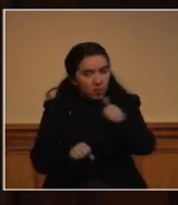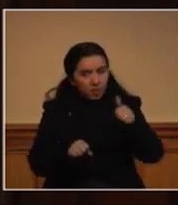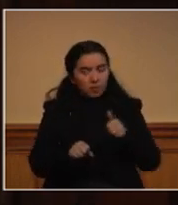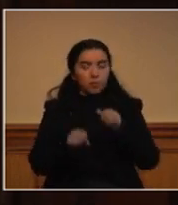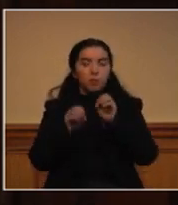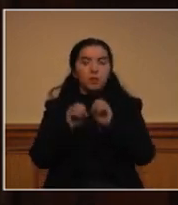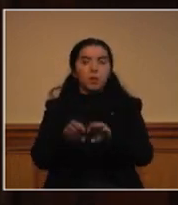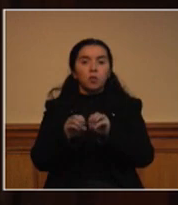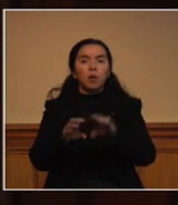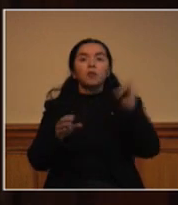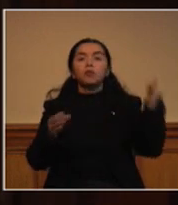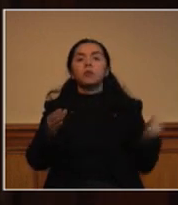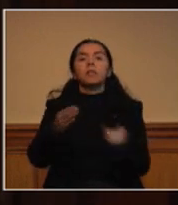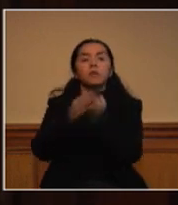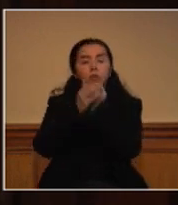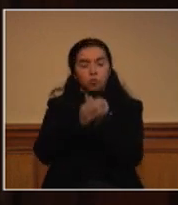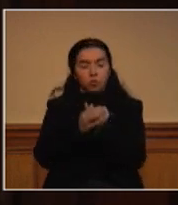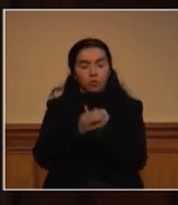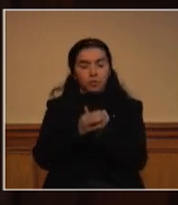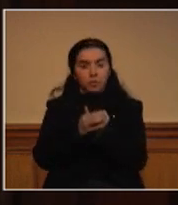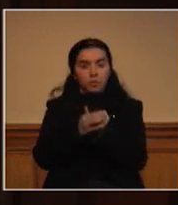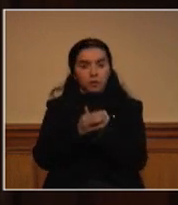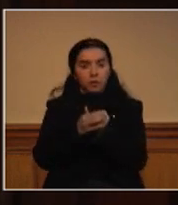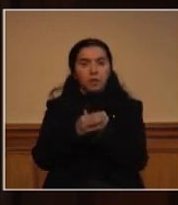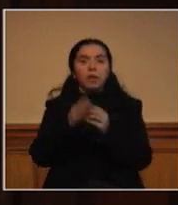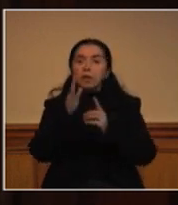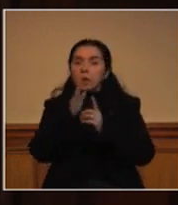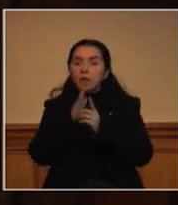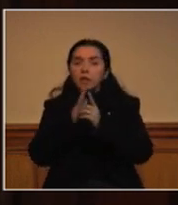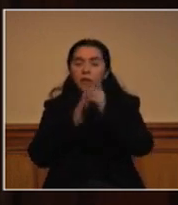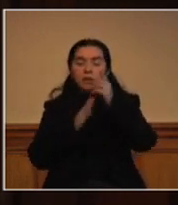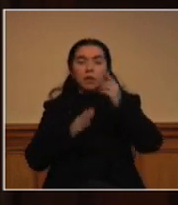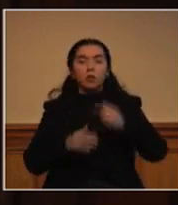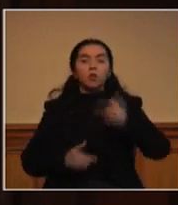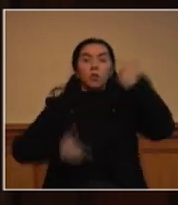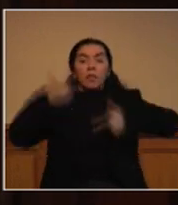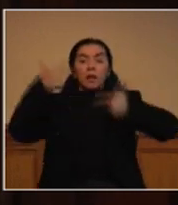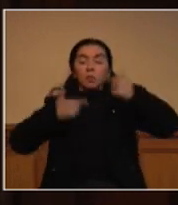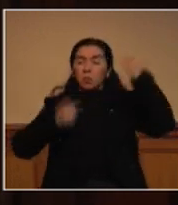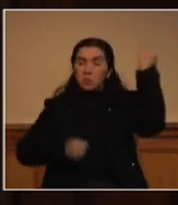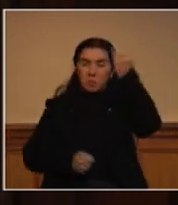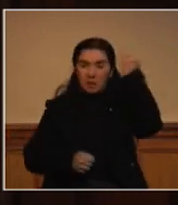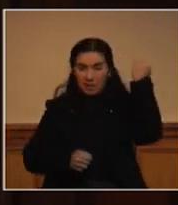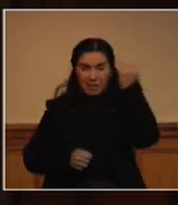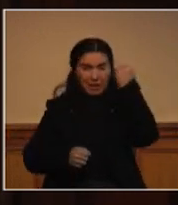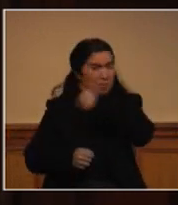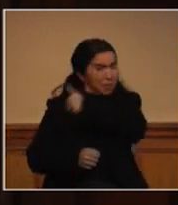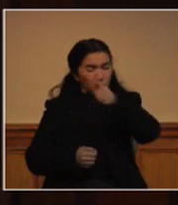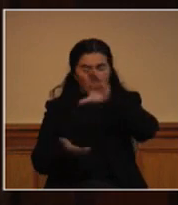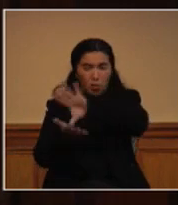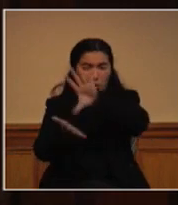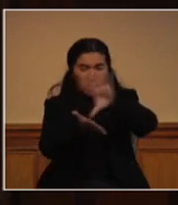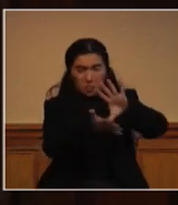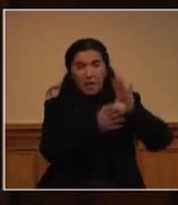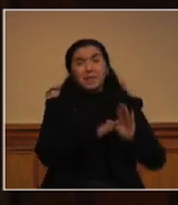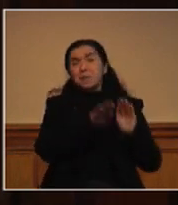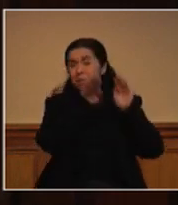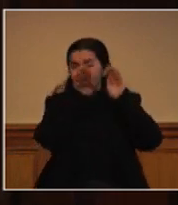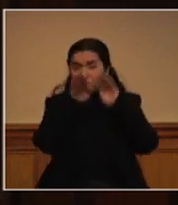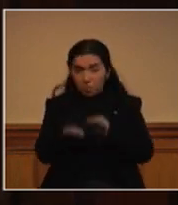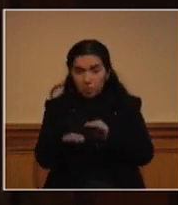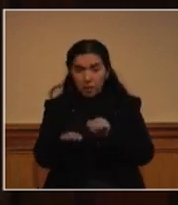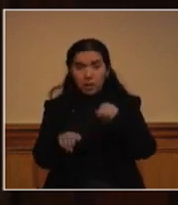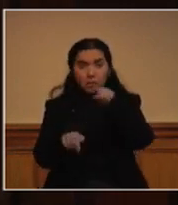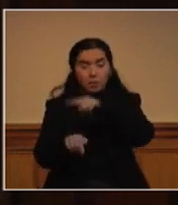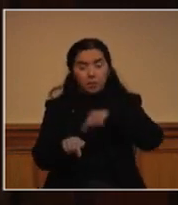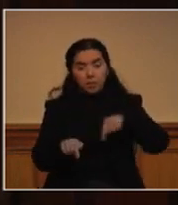la educación inclusiva, promoviendo el desarrollo de las políticas internacionales de todos los países que favorezcan